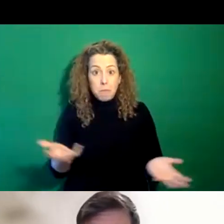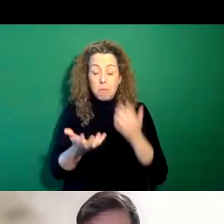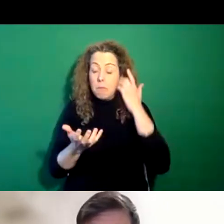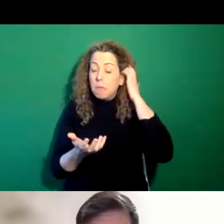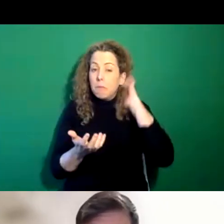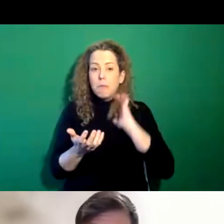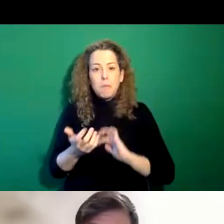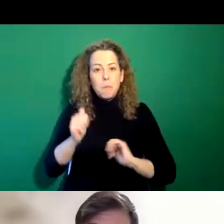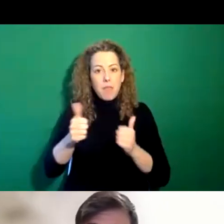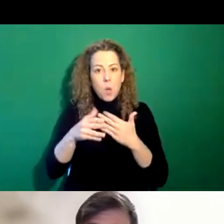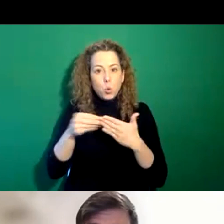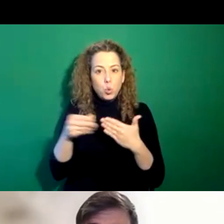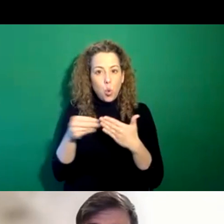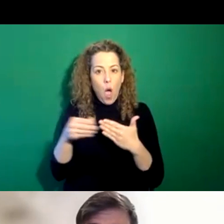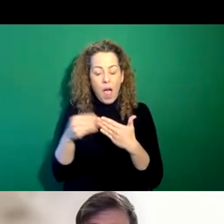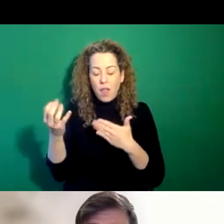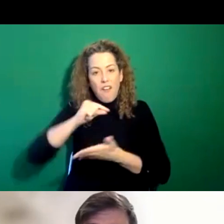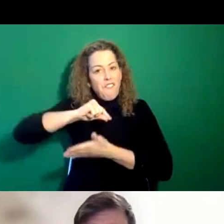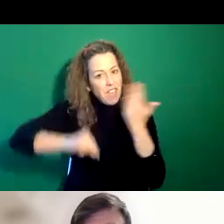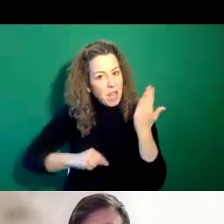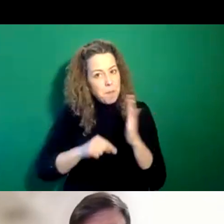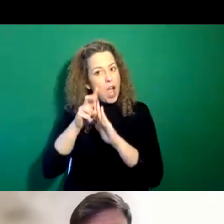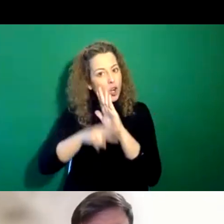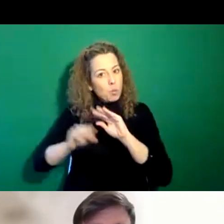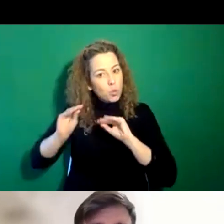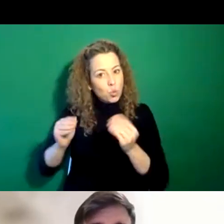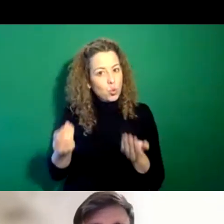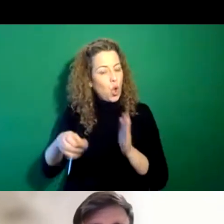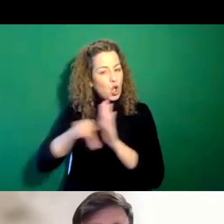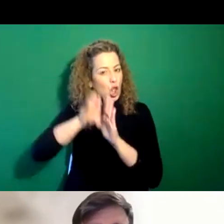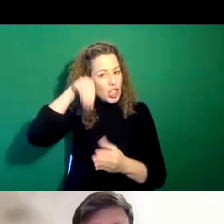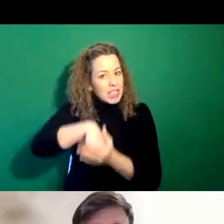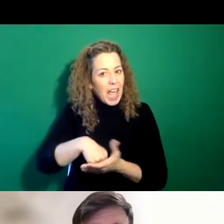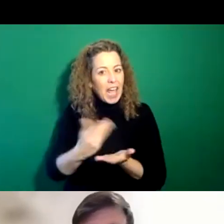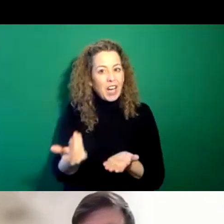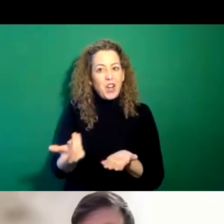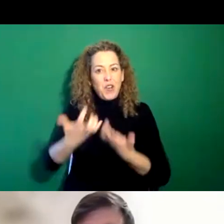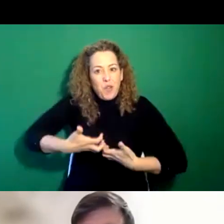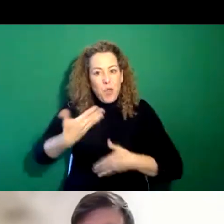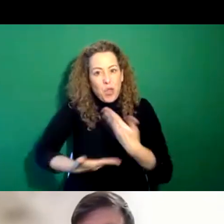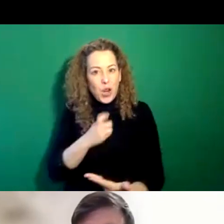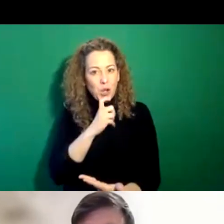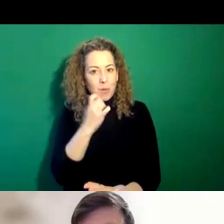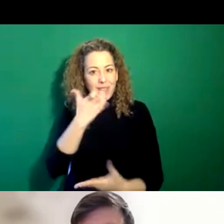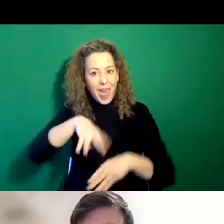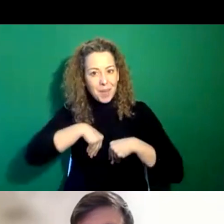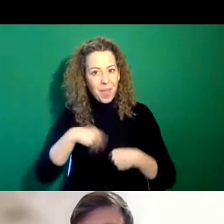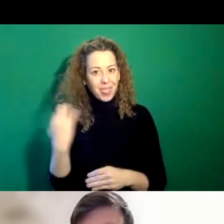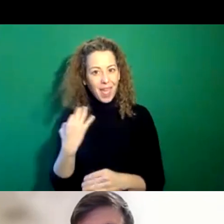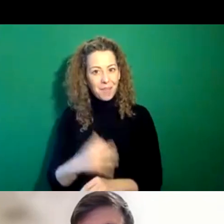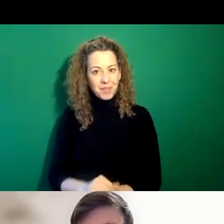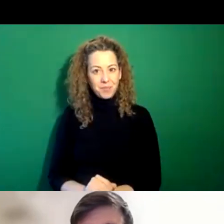un usuario tiene que firmar pues las normas de el código interno con el que funciona y demás y tiene que aceptarlo.